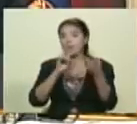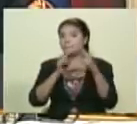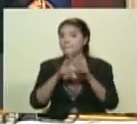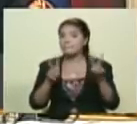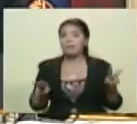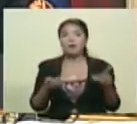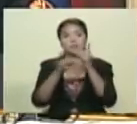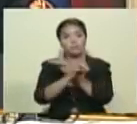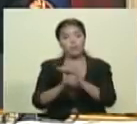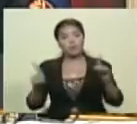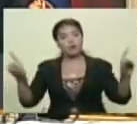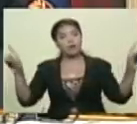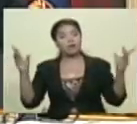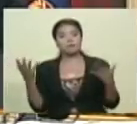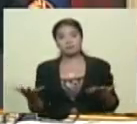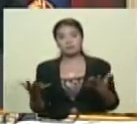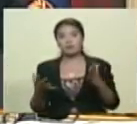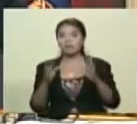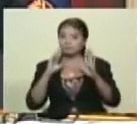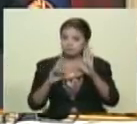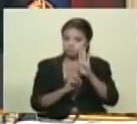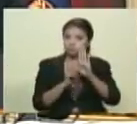democrática, constitucional.